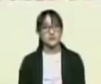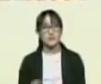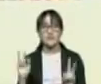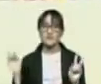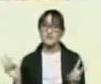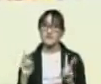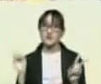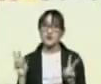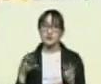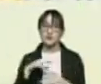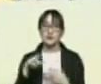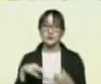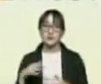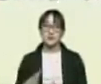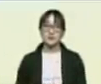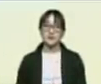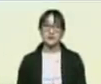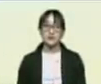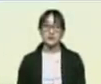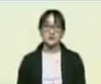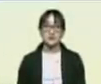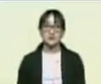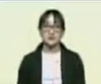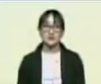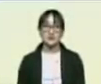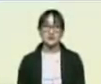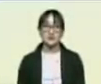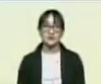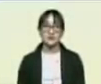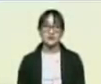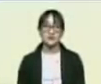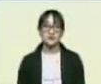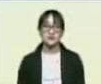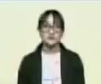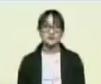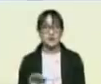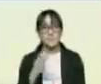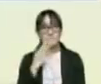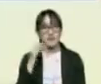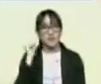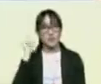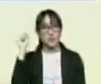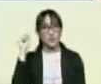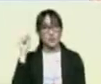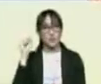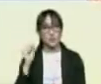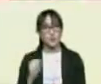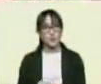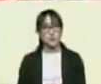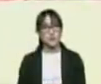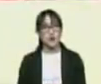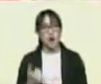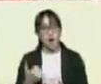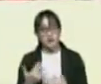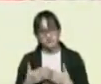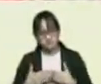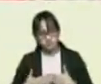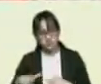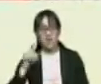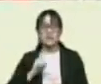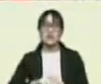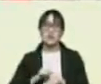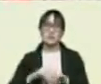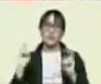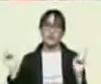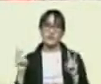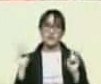victoria revolucionaria del candidato de la patria, Nicolás Maduro, se abre un tiempo de